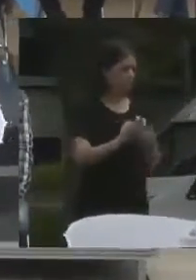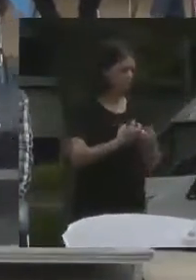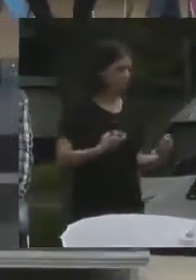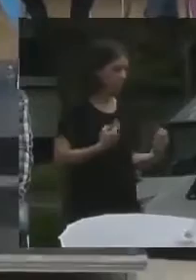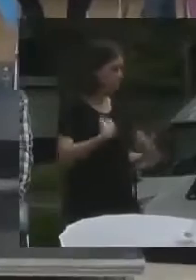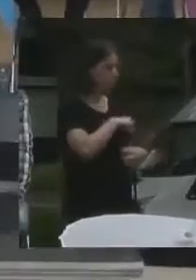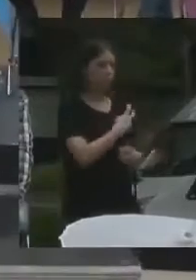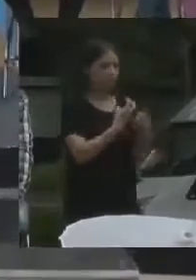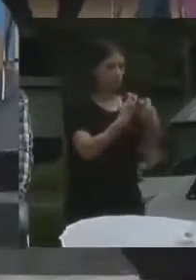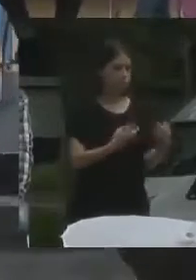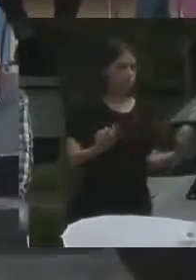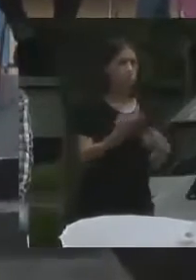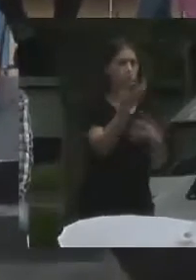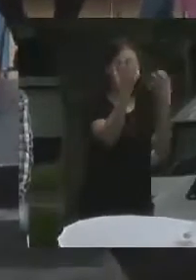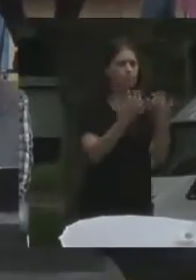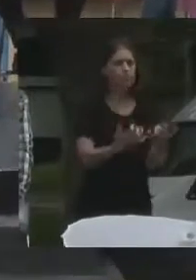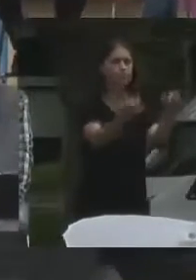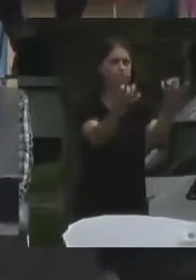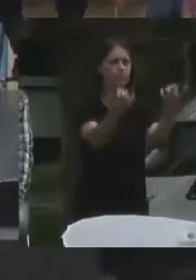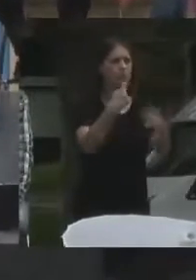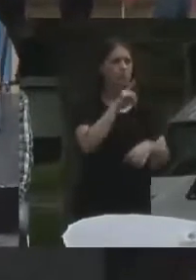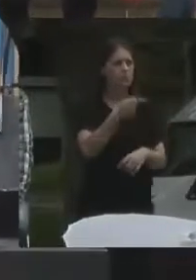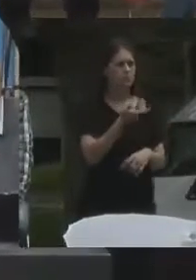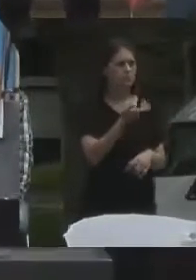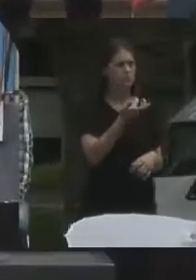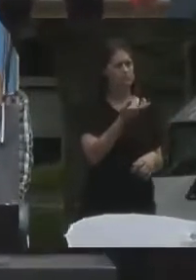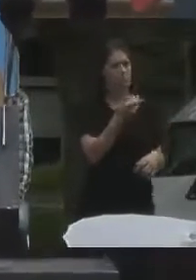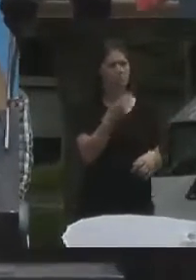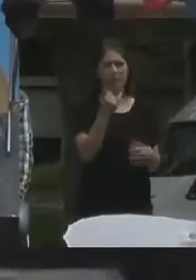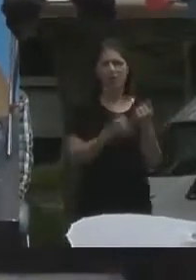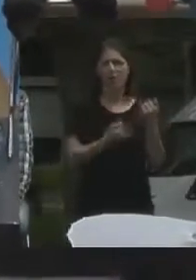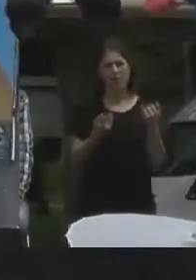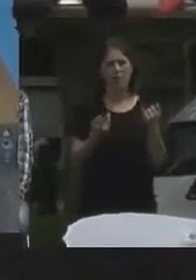sentadas, aínda que vayamos para ali dentro, David, que